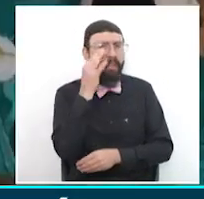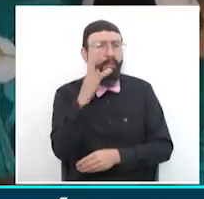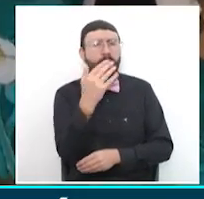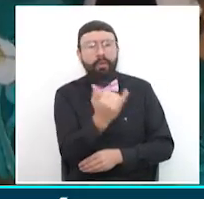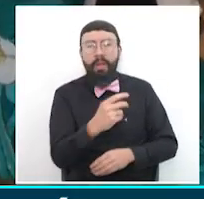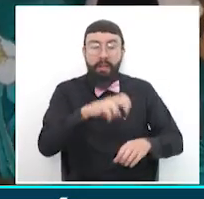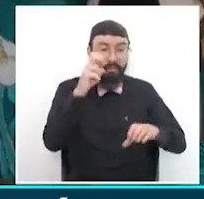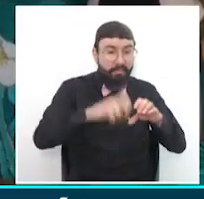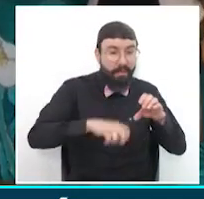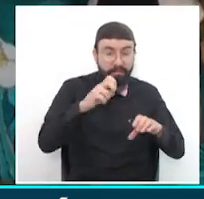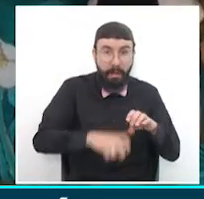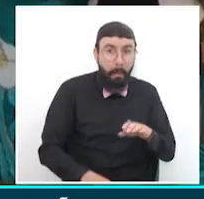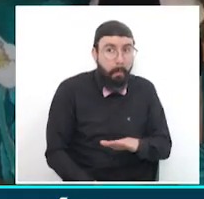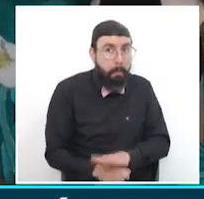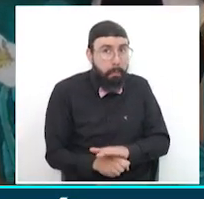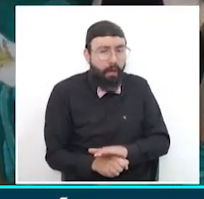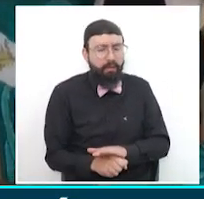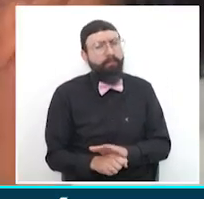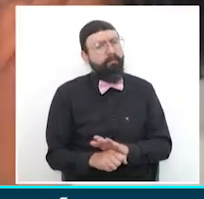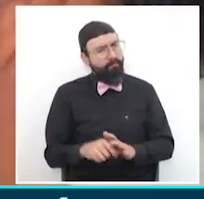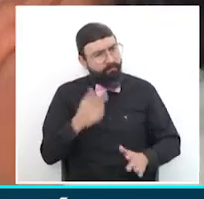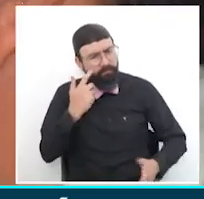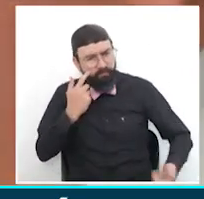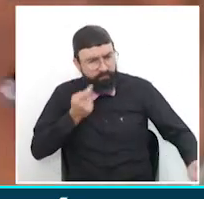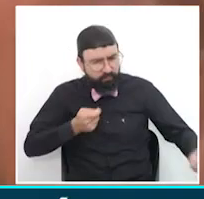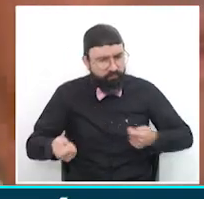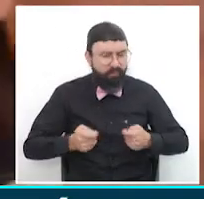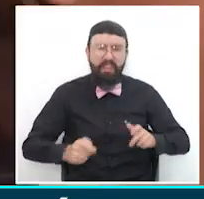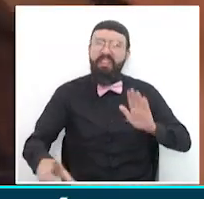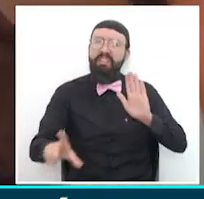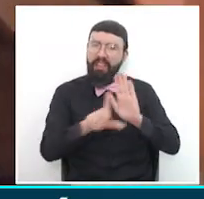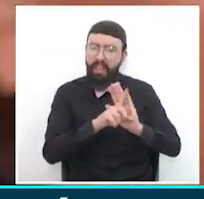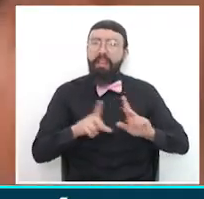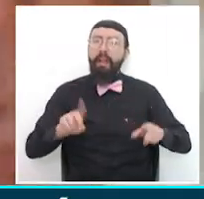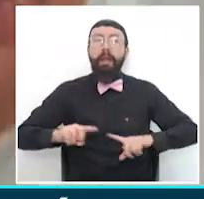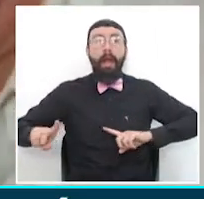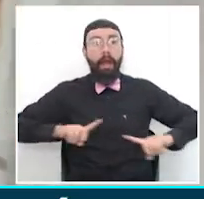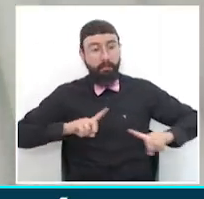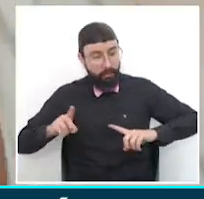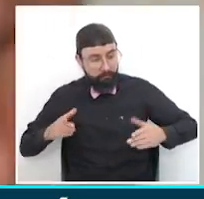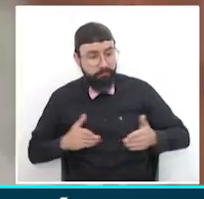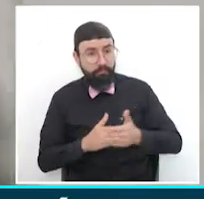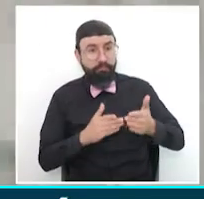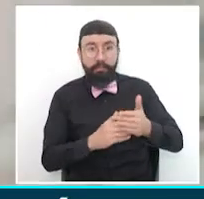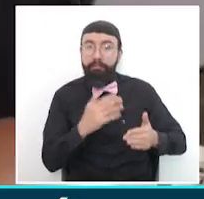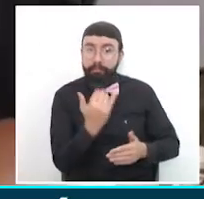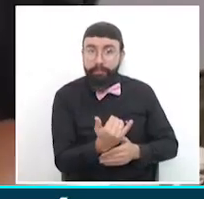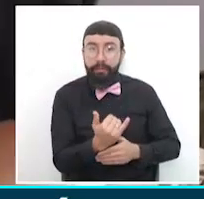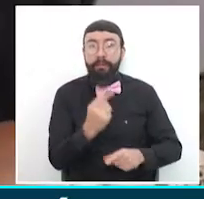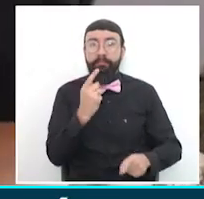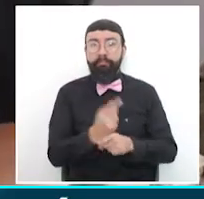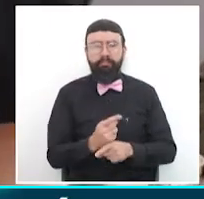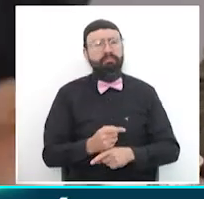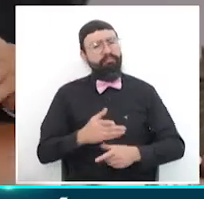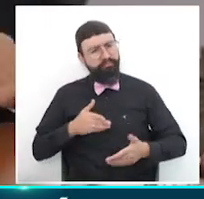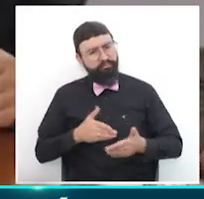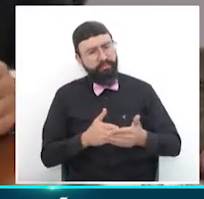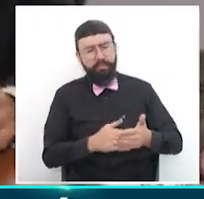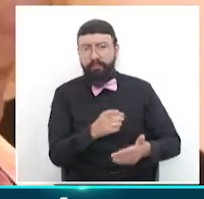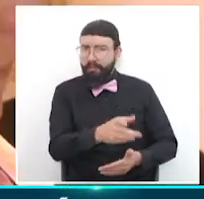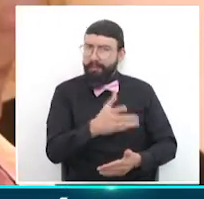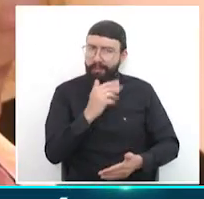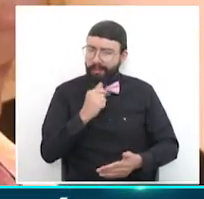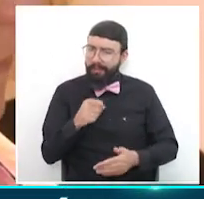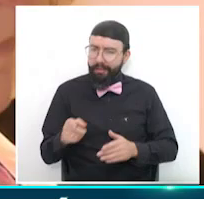ilegal, debido a que se utilizarán todas las herramientas legales y administrativas para evitar estas actividades que no contempla